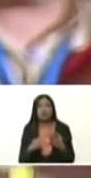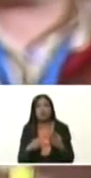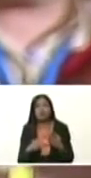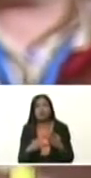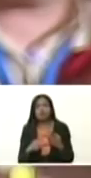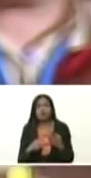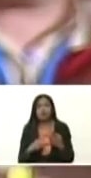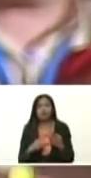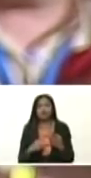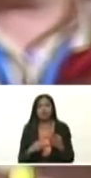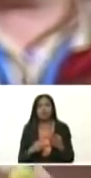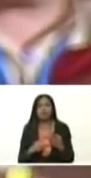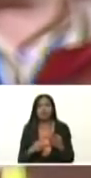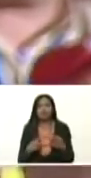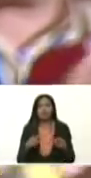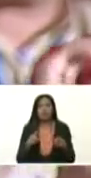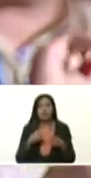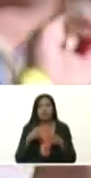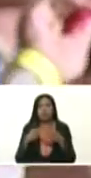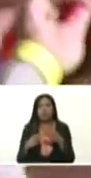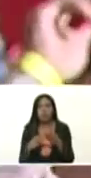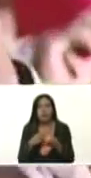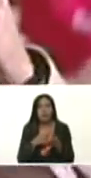igualmente en la acería.